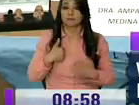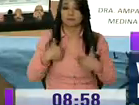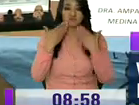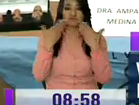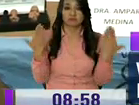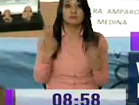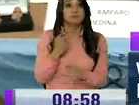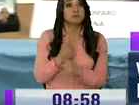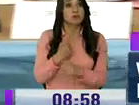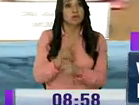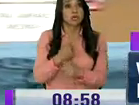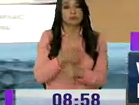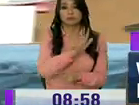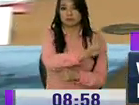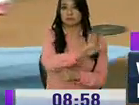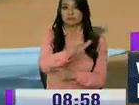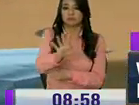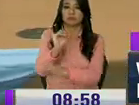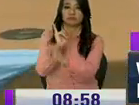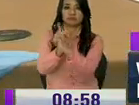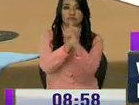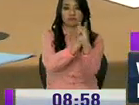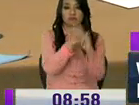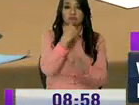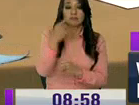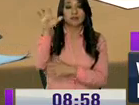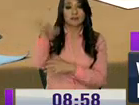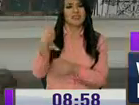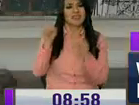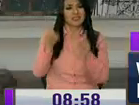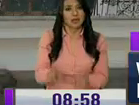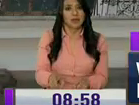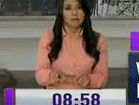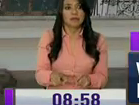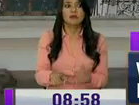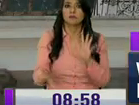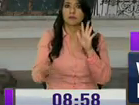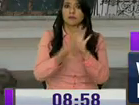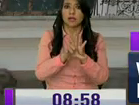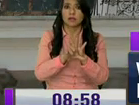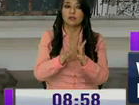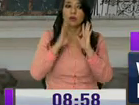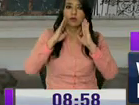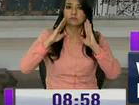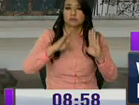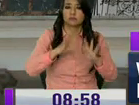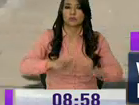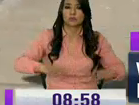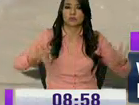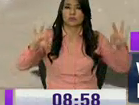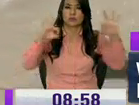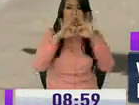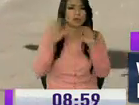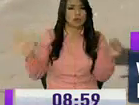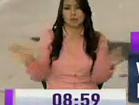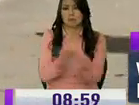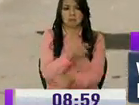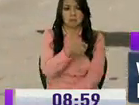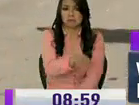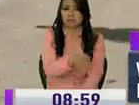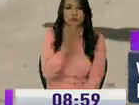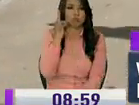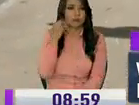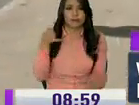razón por la cual estas instituciones aseguraron que el Estado debería generar políticas públicas para atender de manera integral a las víctimas de